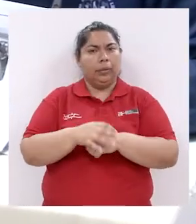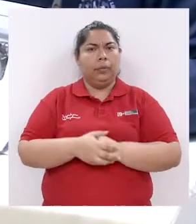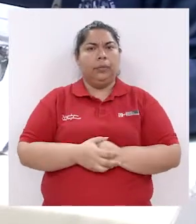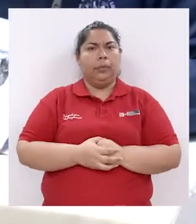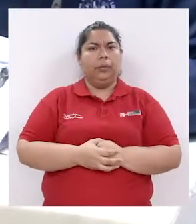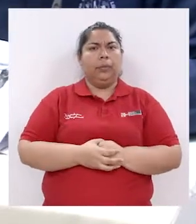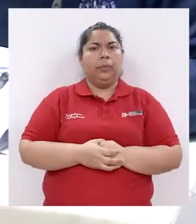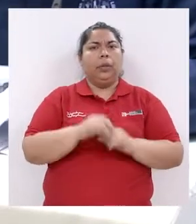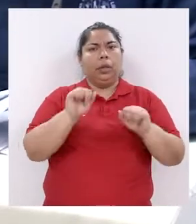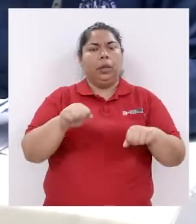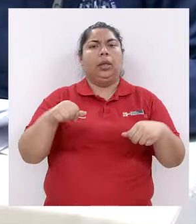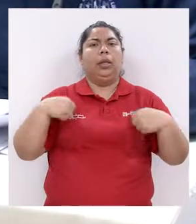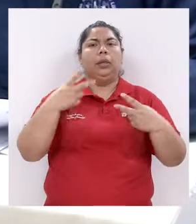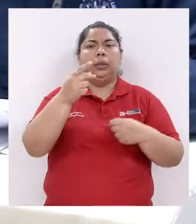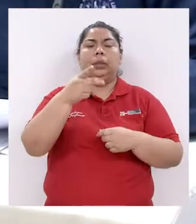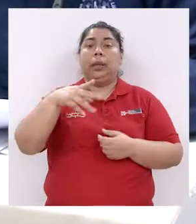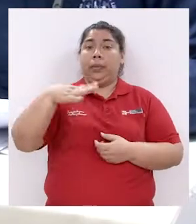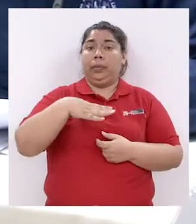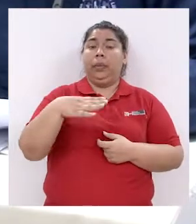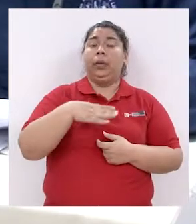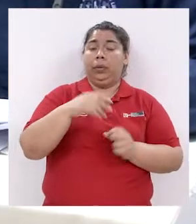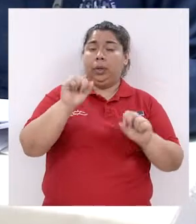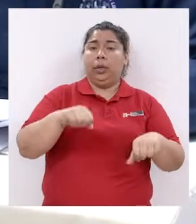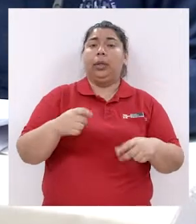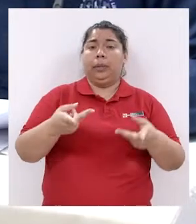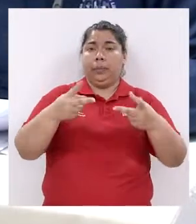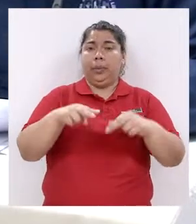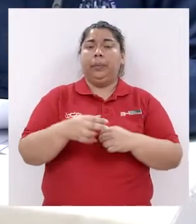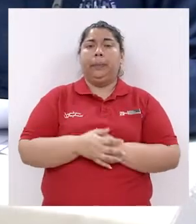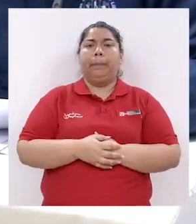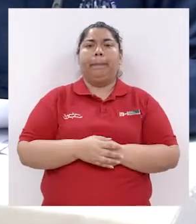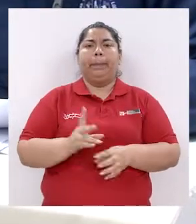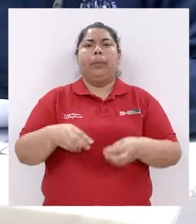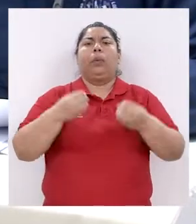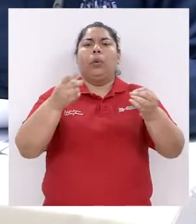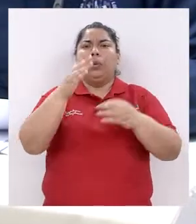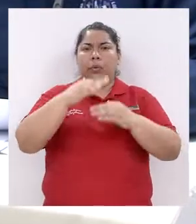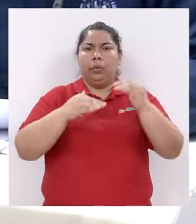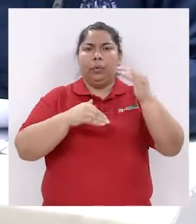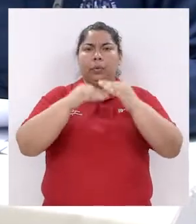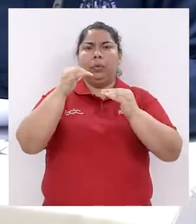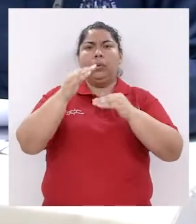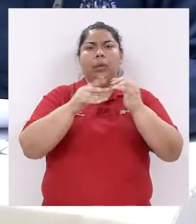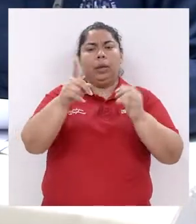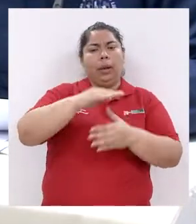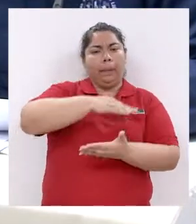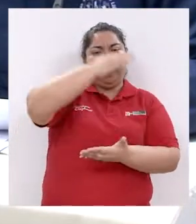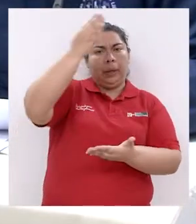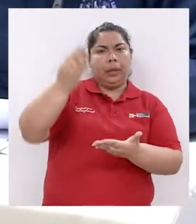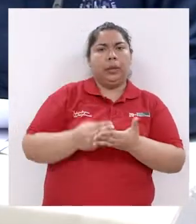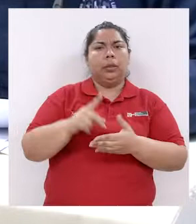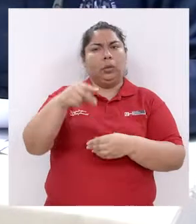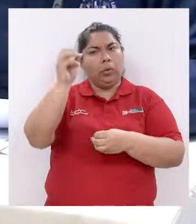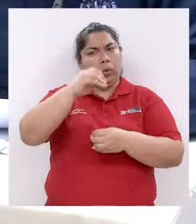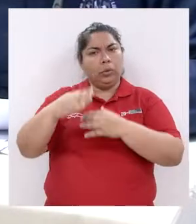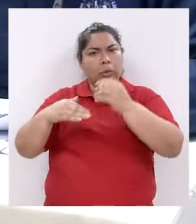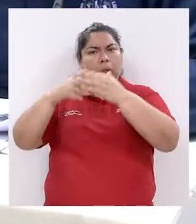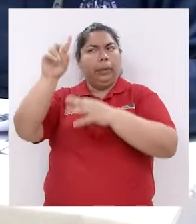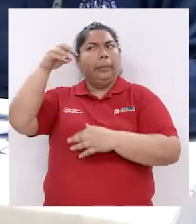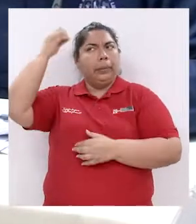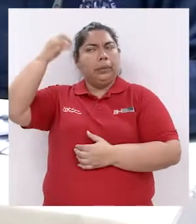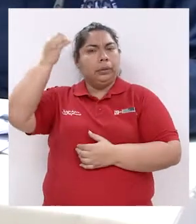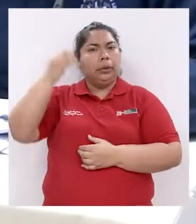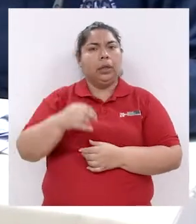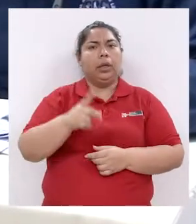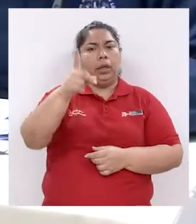inclusivos y el sistema privado inclusivo. Cuando construyan parques, cuando construyan obras, pensar